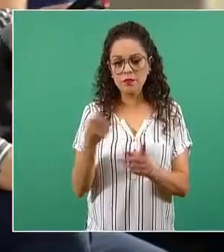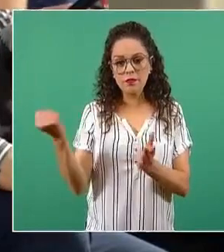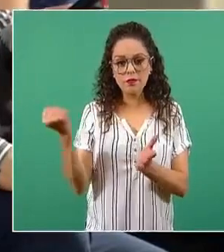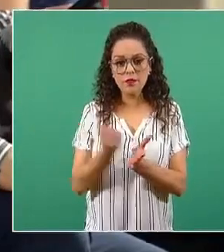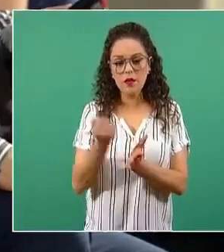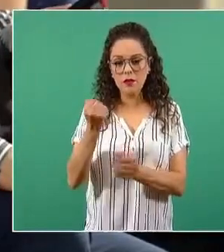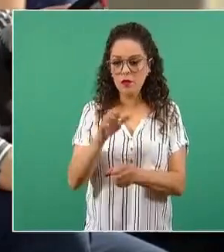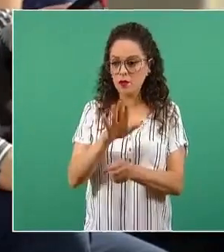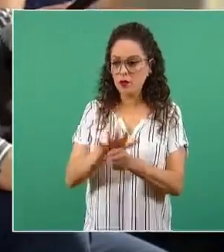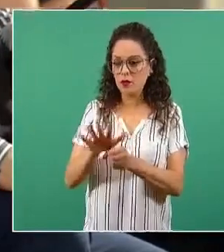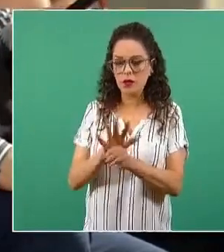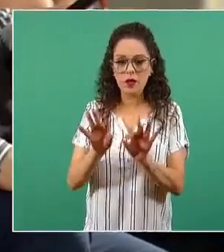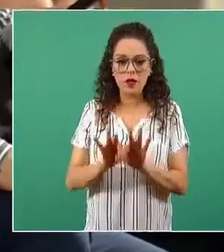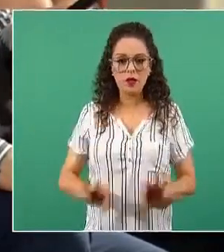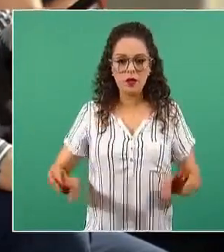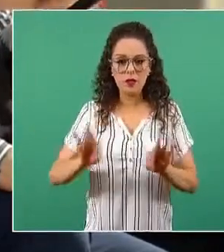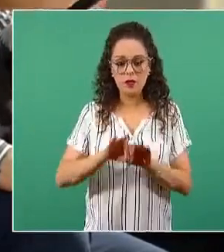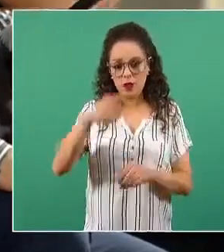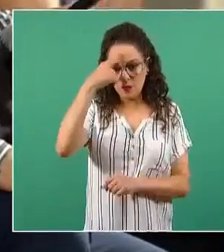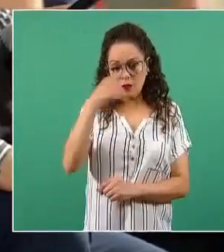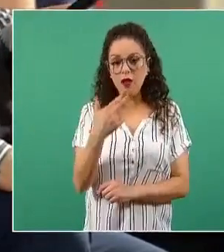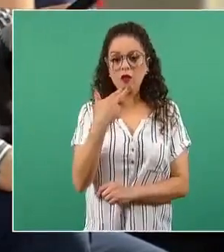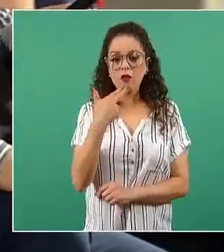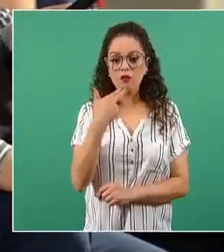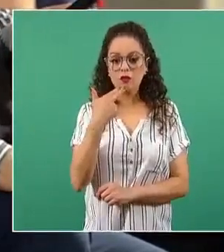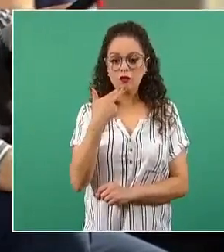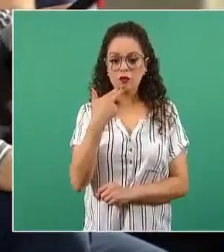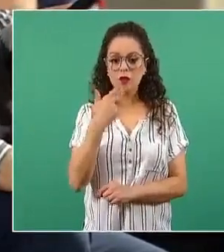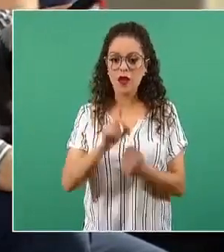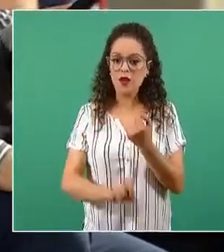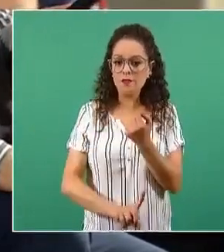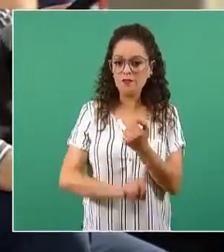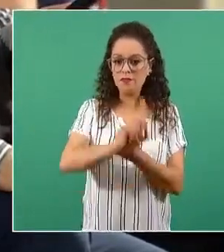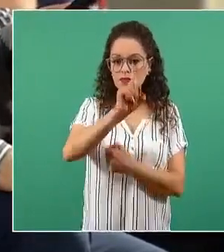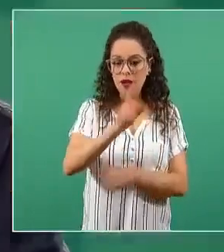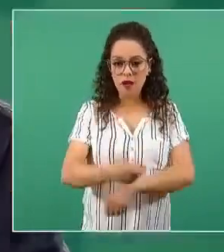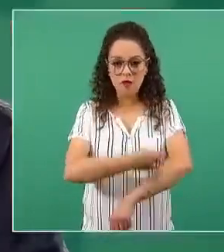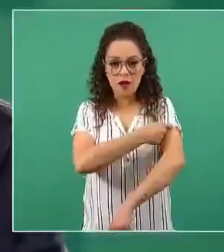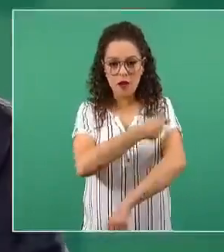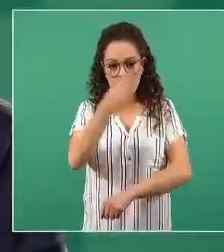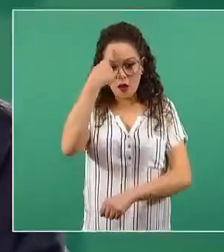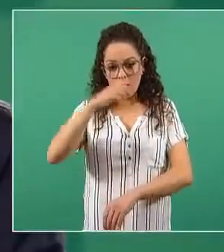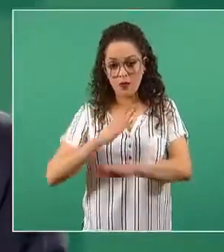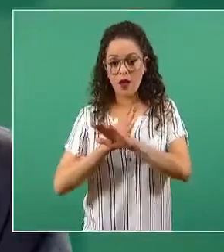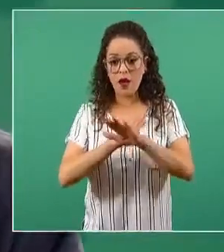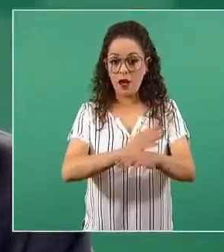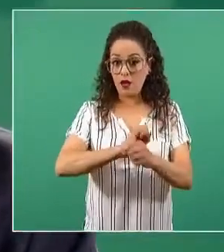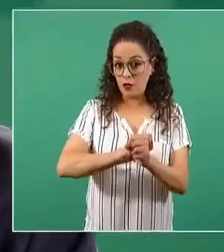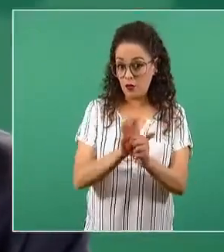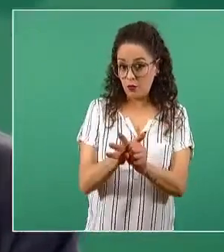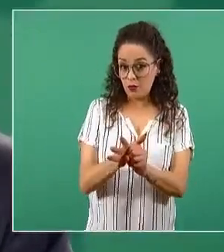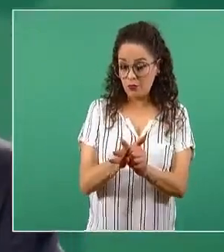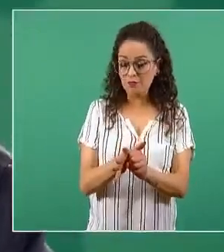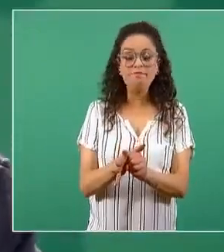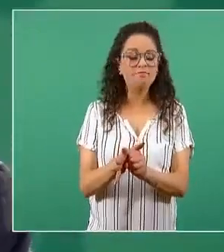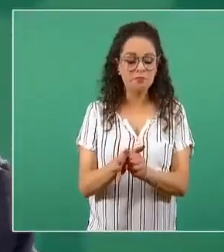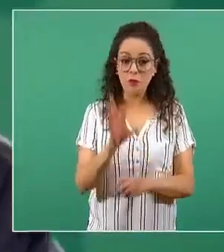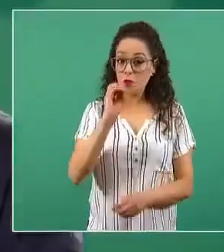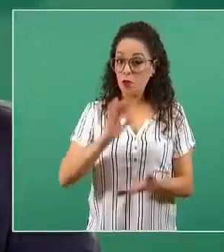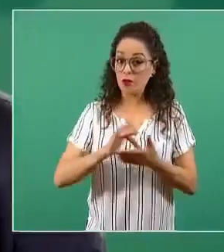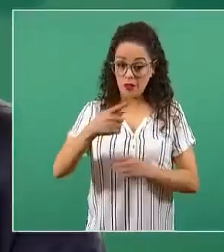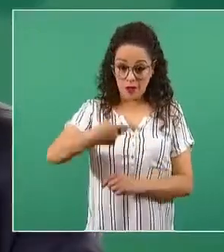aprobaciones locales para el uso de emergencia de la vacuna contra COVID? Cómo no. Muchas gracias por esta